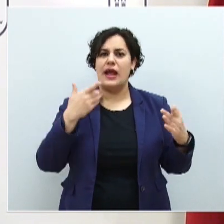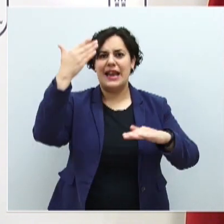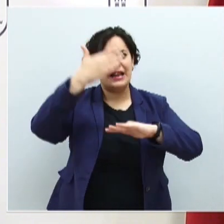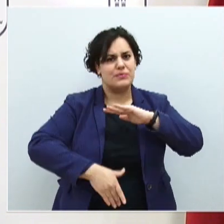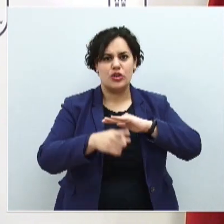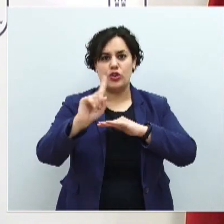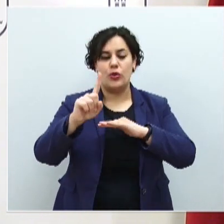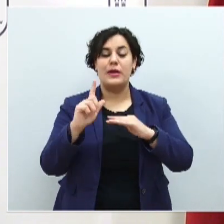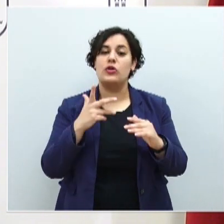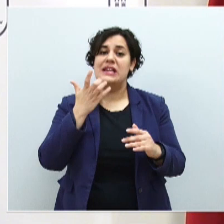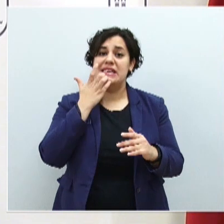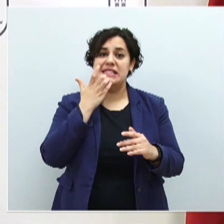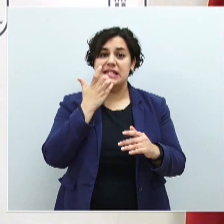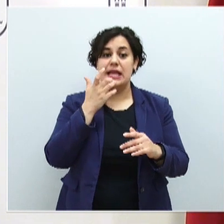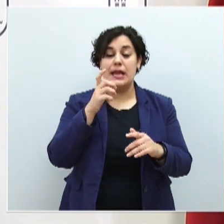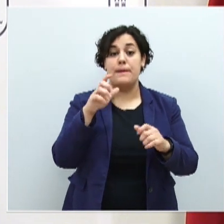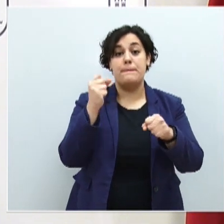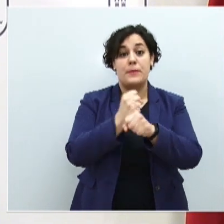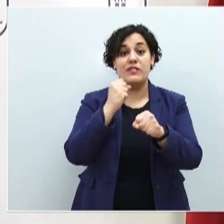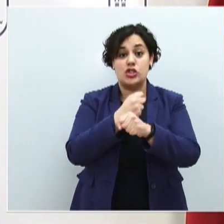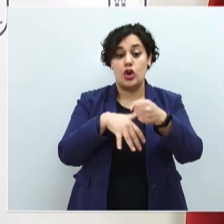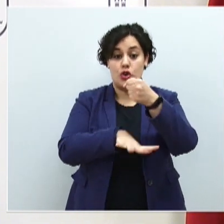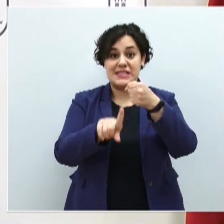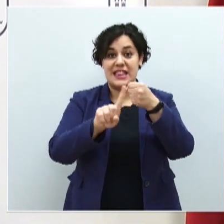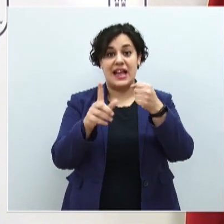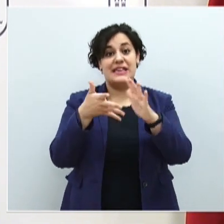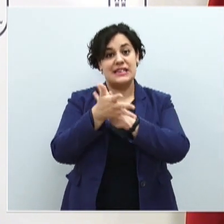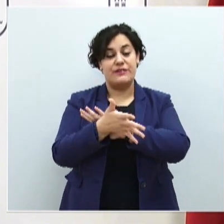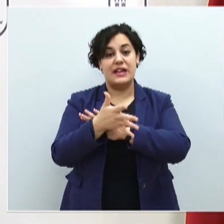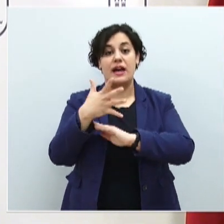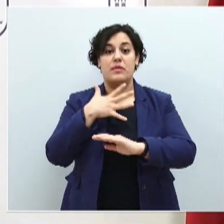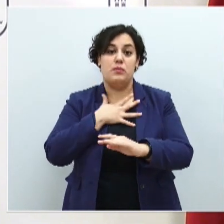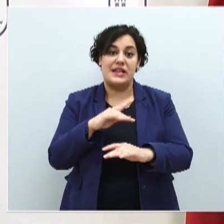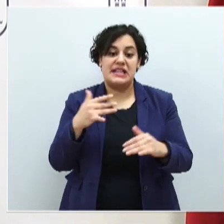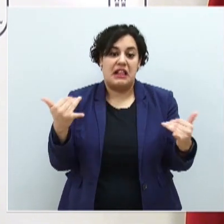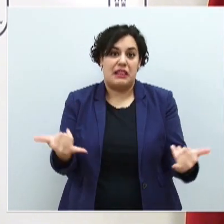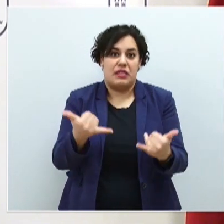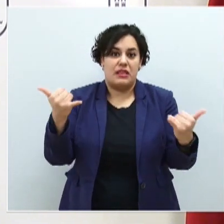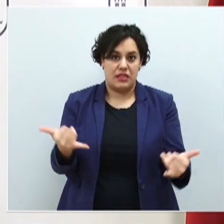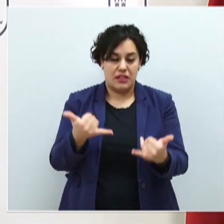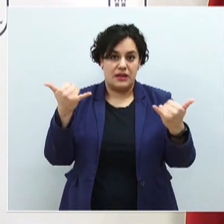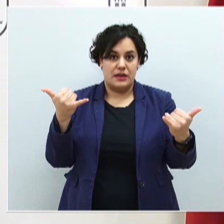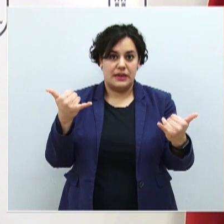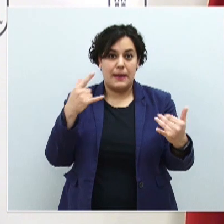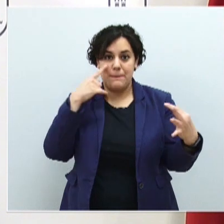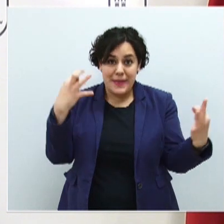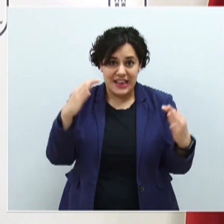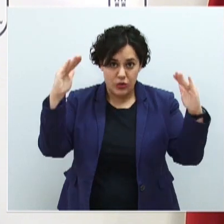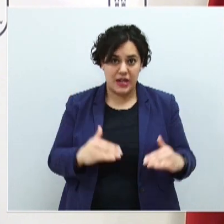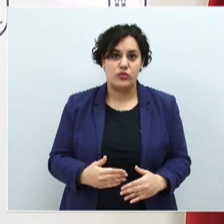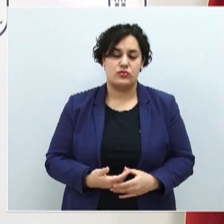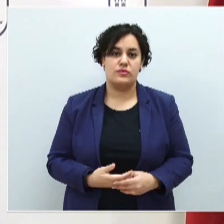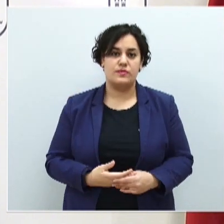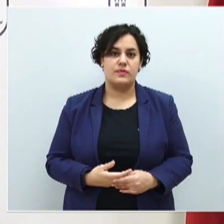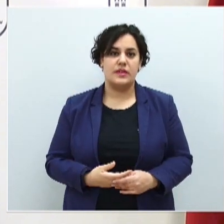leves de profesiones no esenciales y no críticas en este momento. Se le sigue a nivel domiciliario ahora mismo